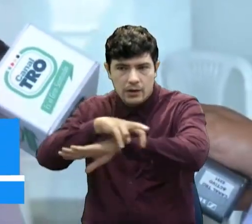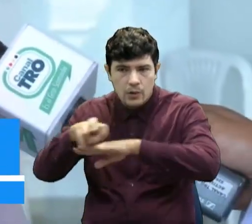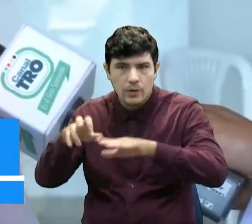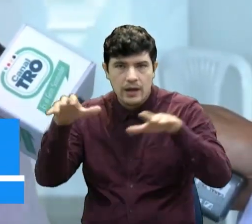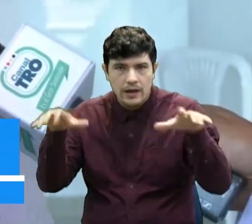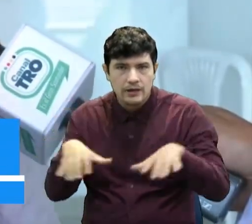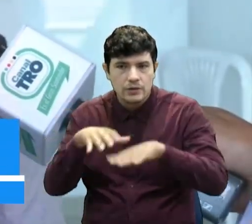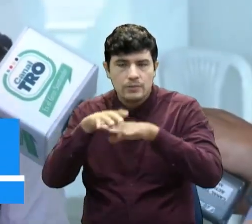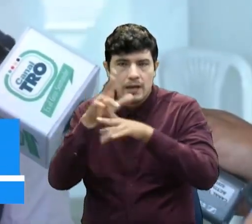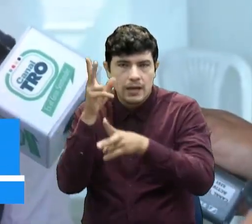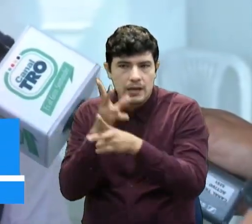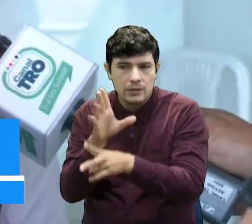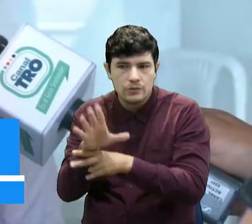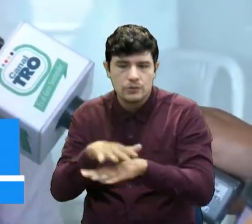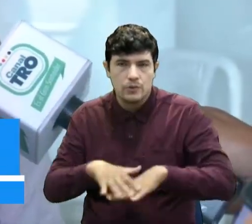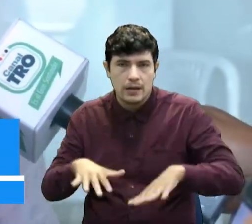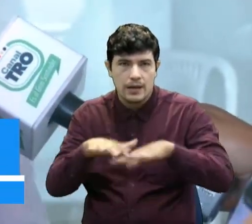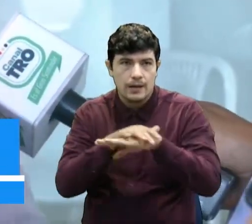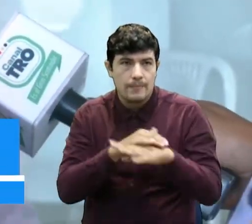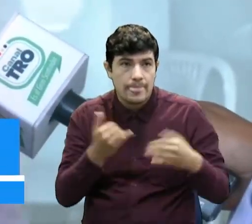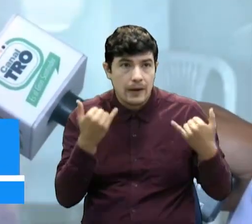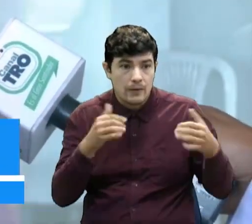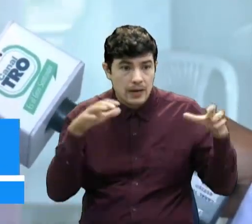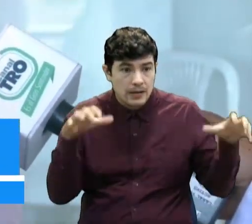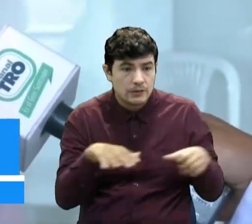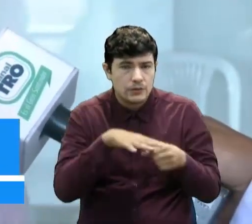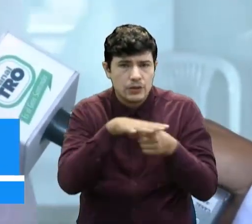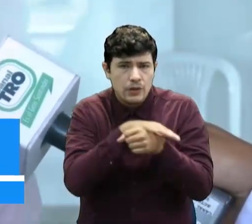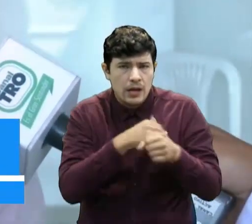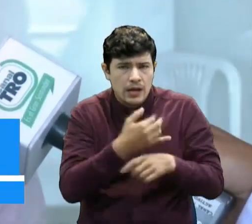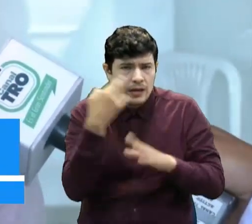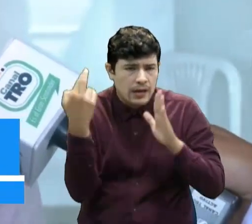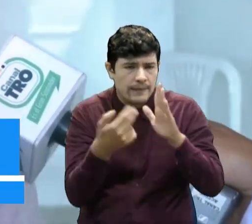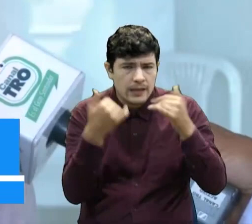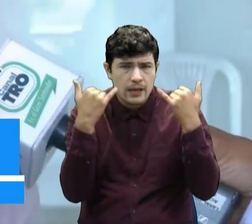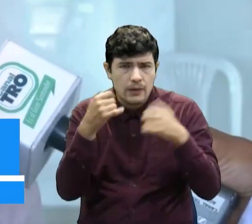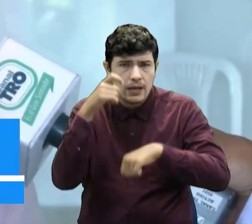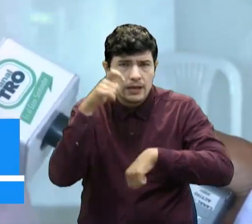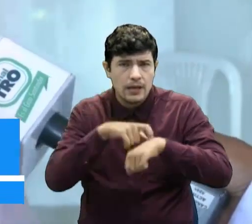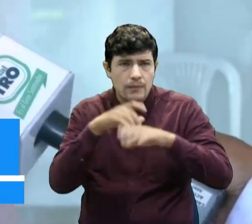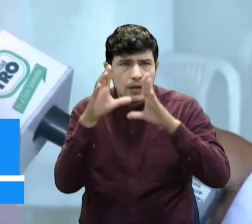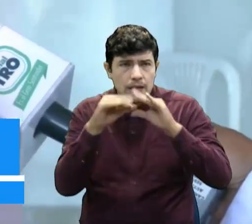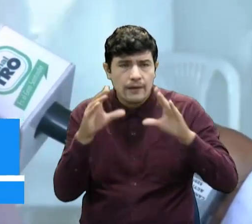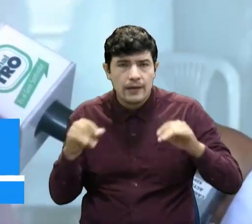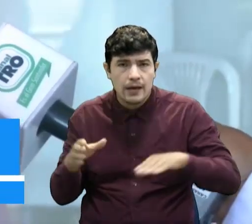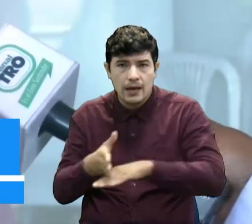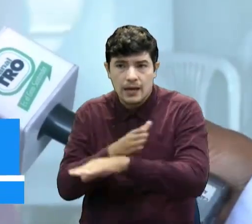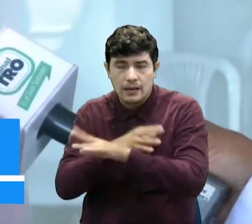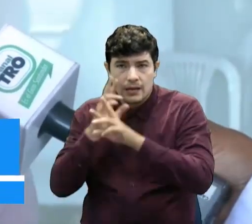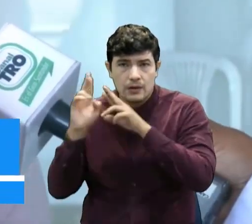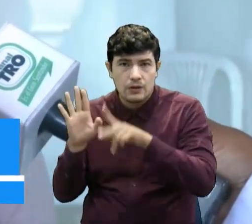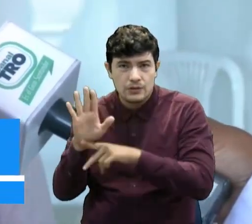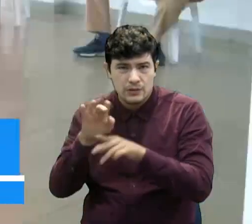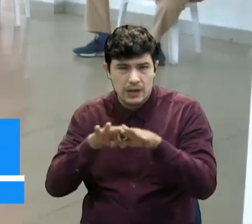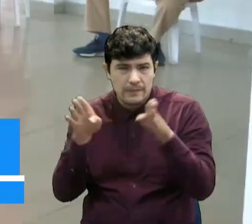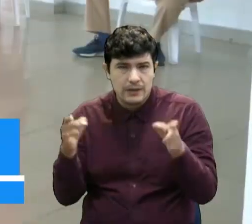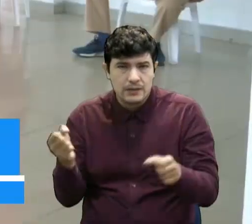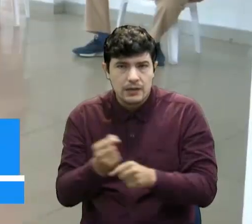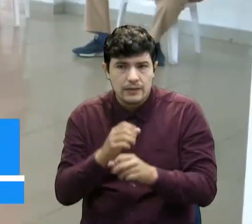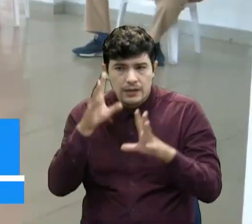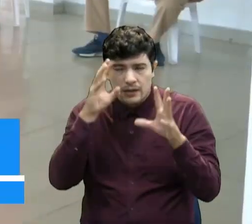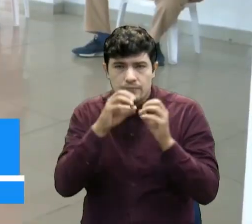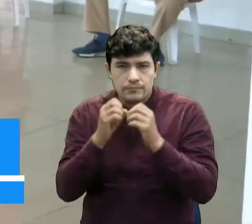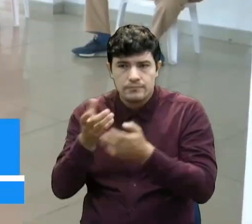en la zona. Este tipo de hechos no van a suceder más en época de Navidad, como ya está establecido en esta mesa de trabajo